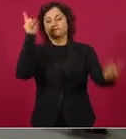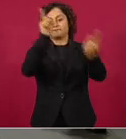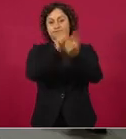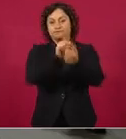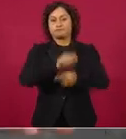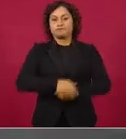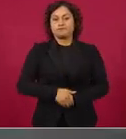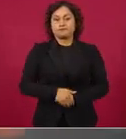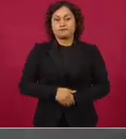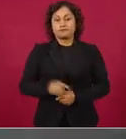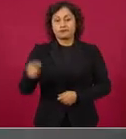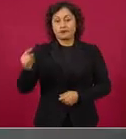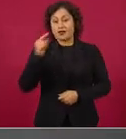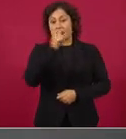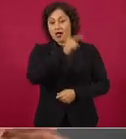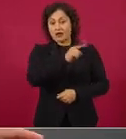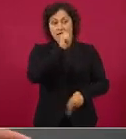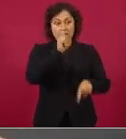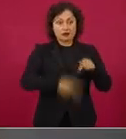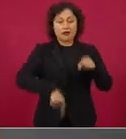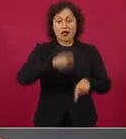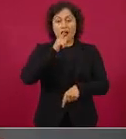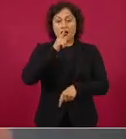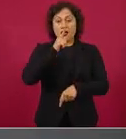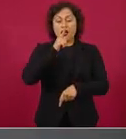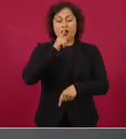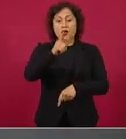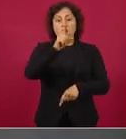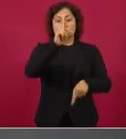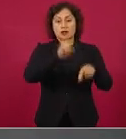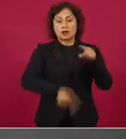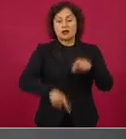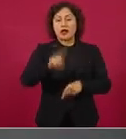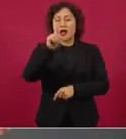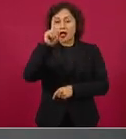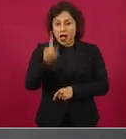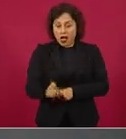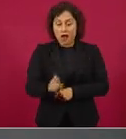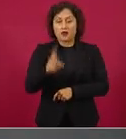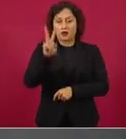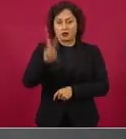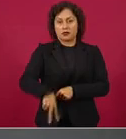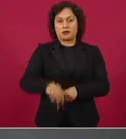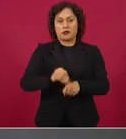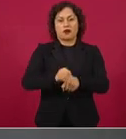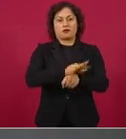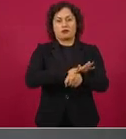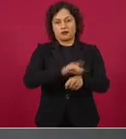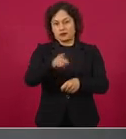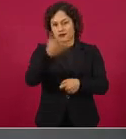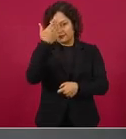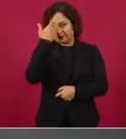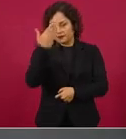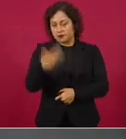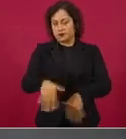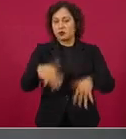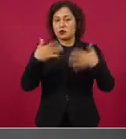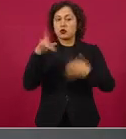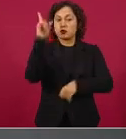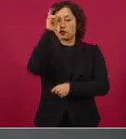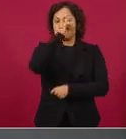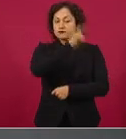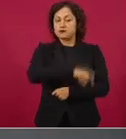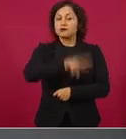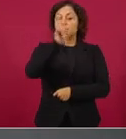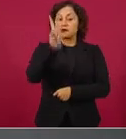han cortado el agua, les han cortado la luz, y en esta pandemia es una situación muy crítica. Sí. Y le reitero, hay gente